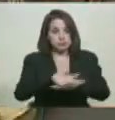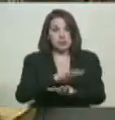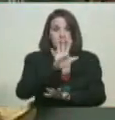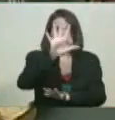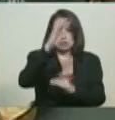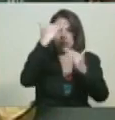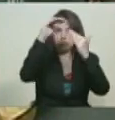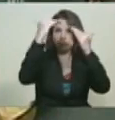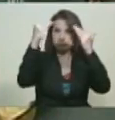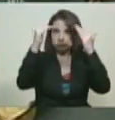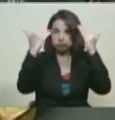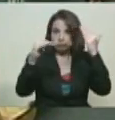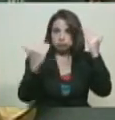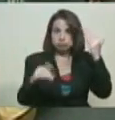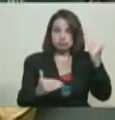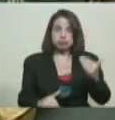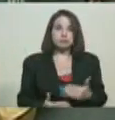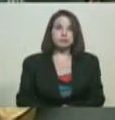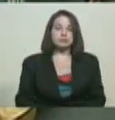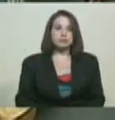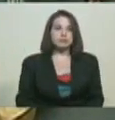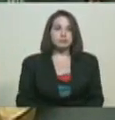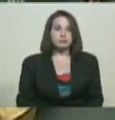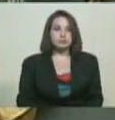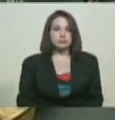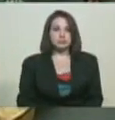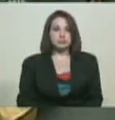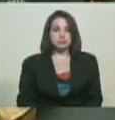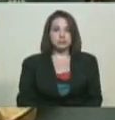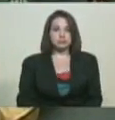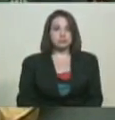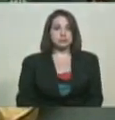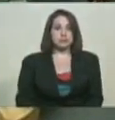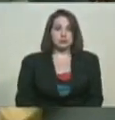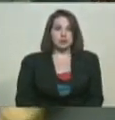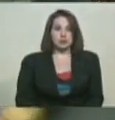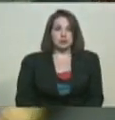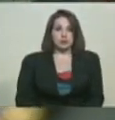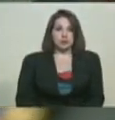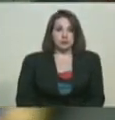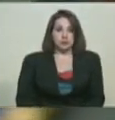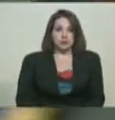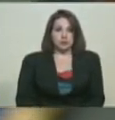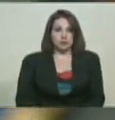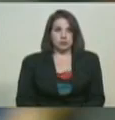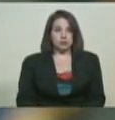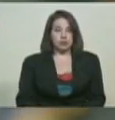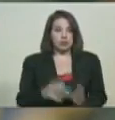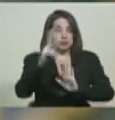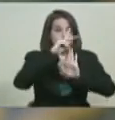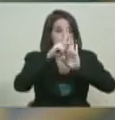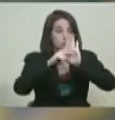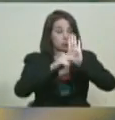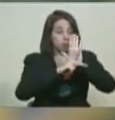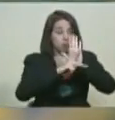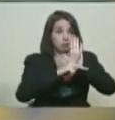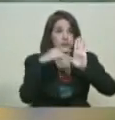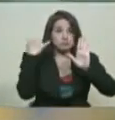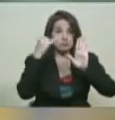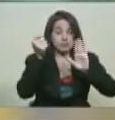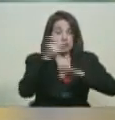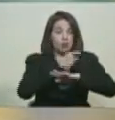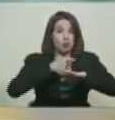que sin lugar a dudas aplicadas en el plan nuestro el liderazgo de gobierno de lucha diaria sin lugar a dudas